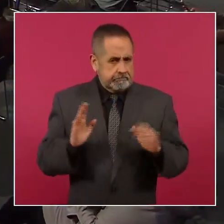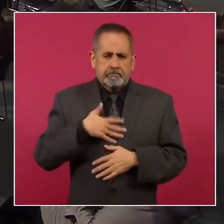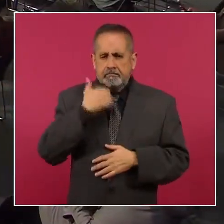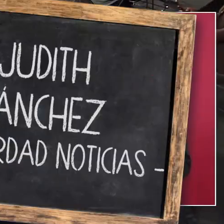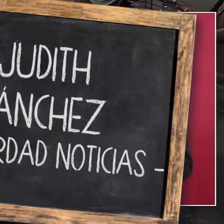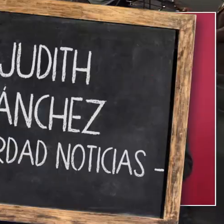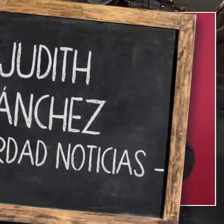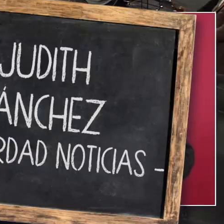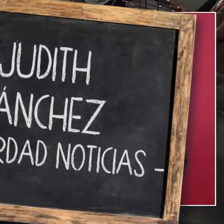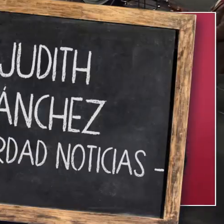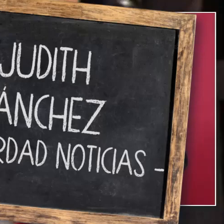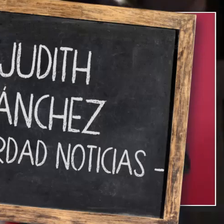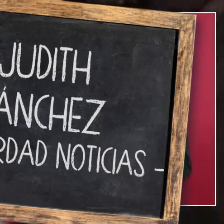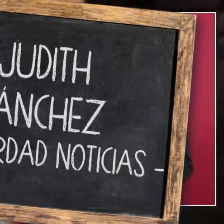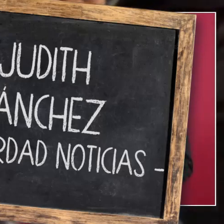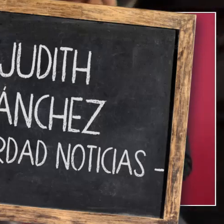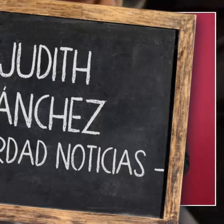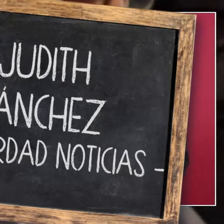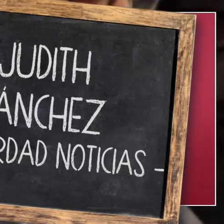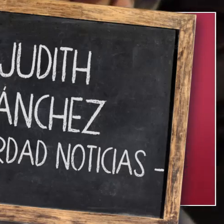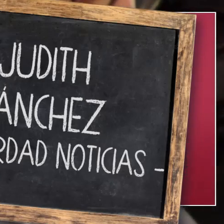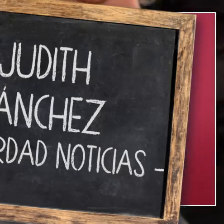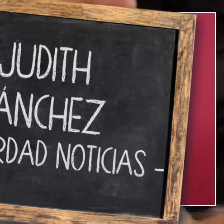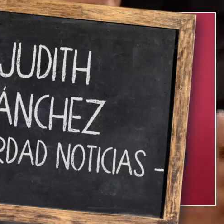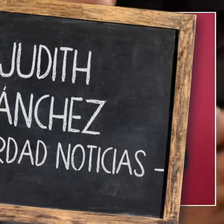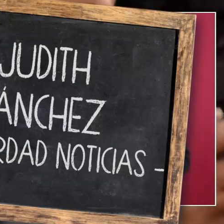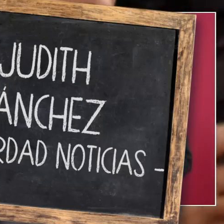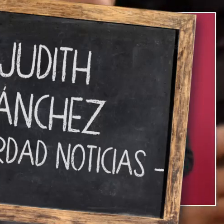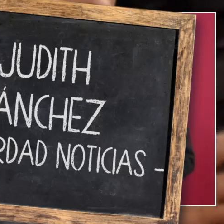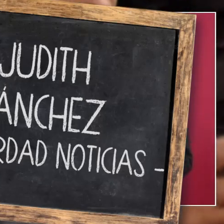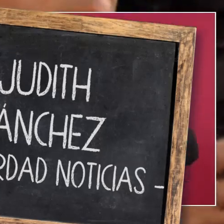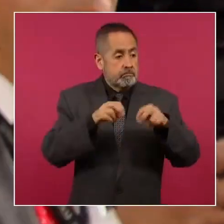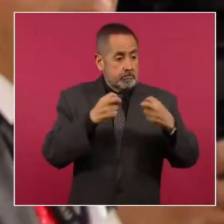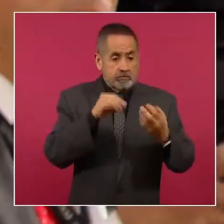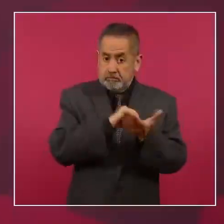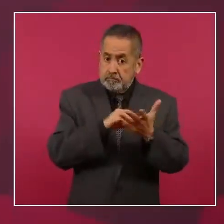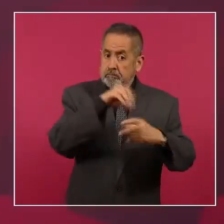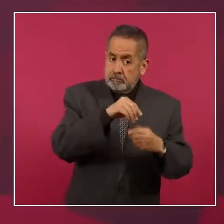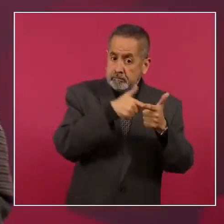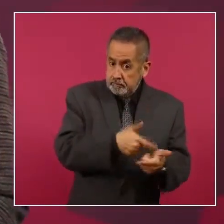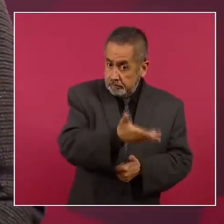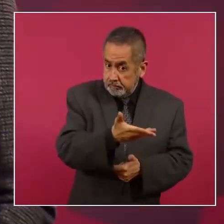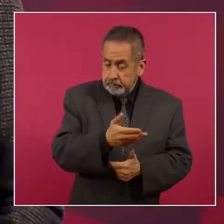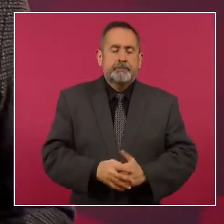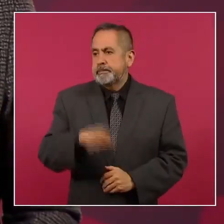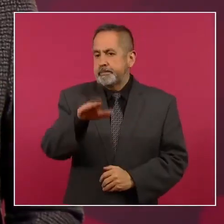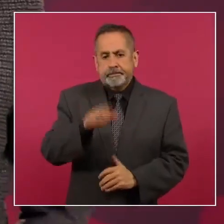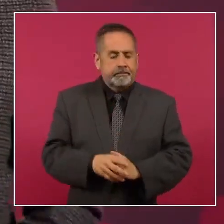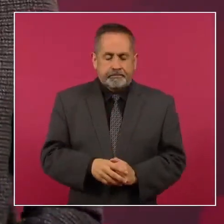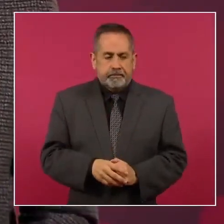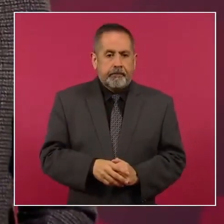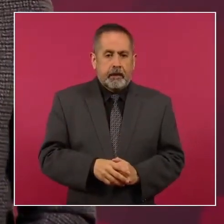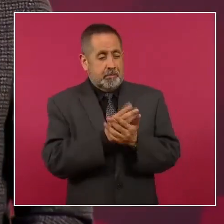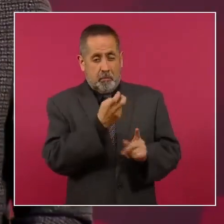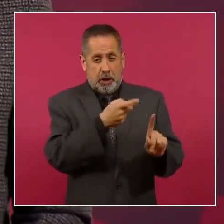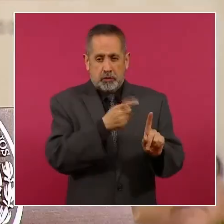quiero yo preguntarle si éticamente es sostenible que la ministra Yasmín siga siendo parte del Poder Judicial de este país. Mire, hay una campaña, no solo